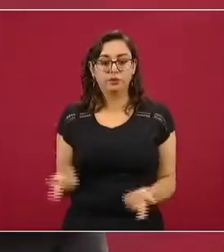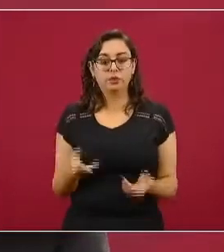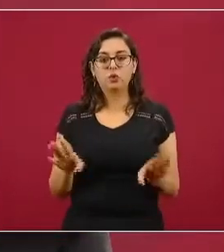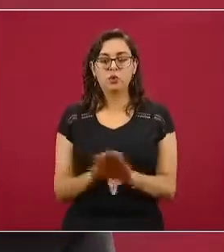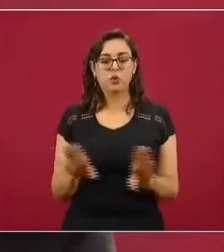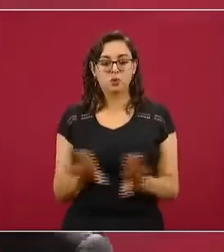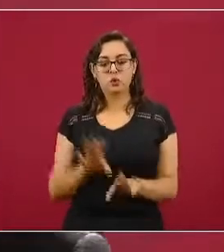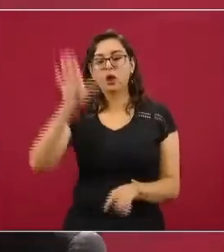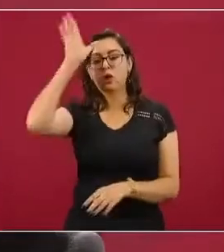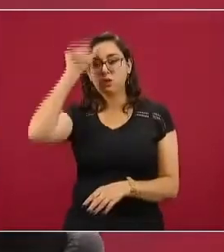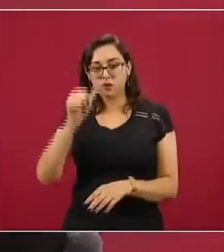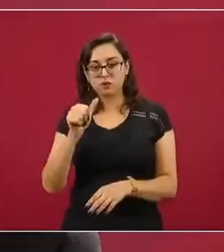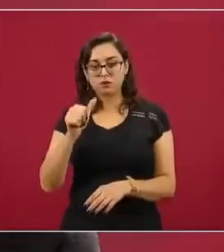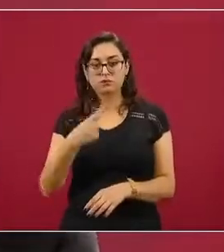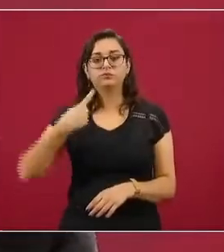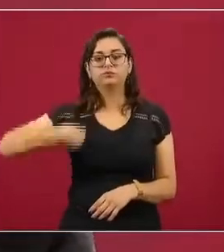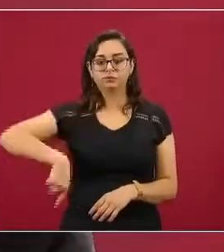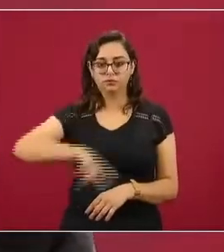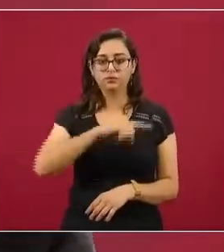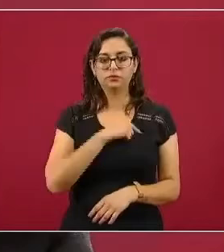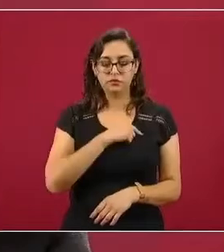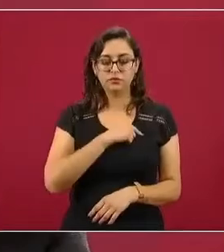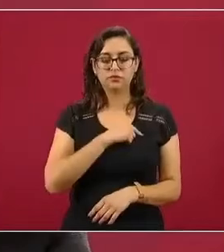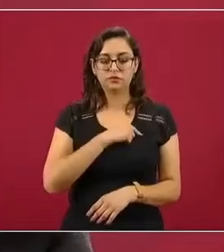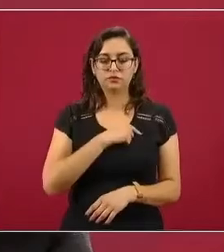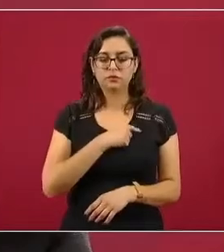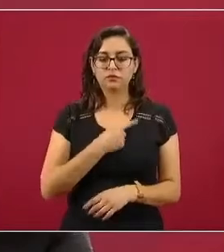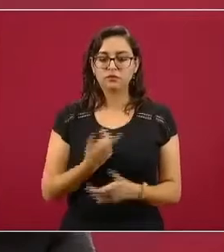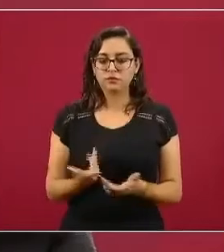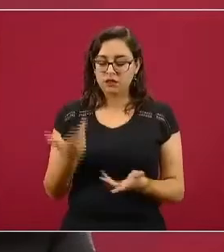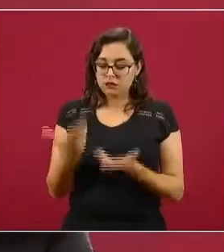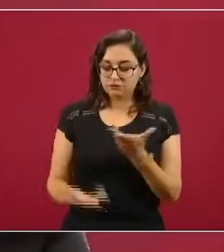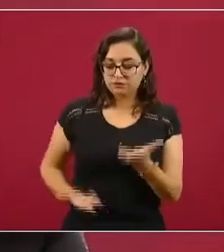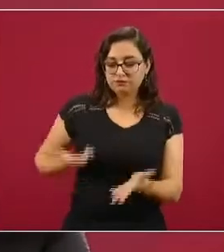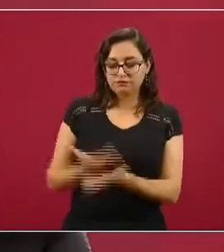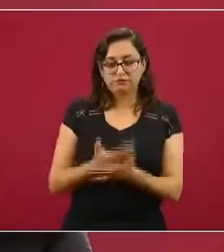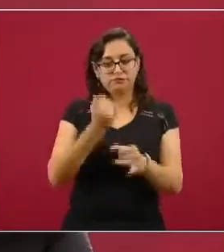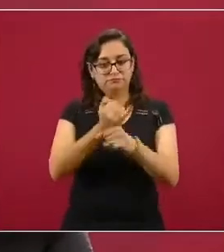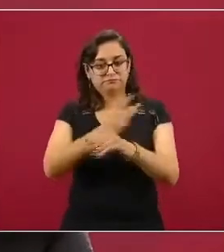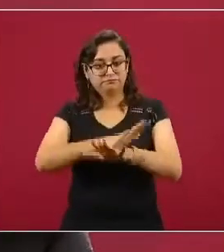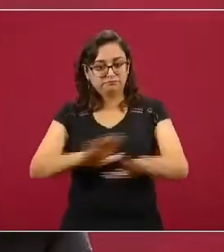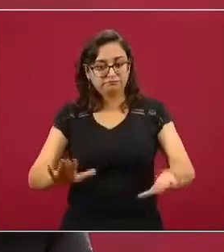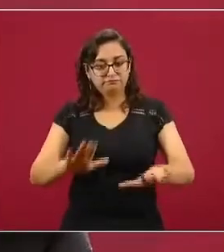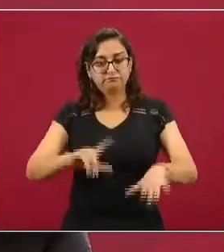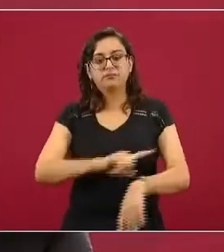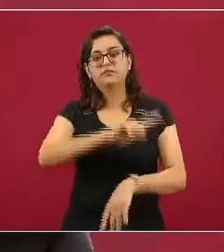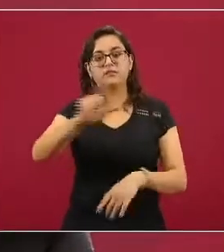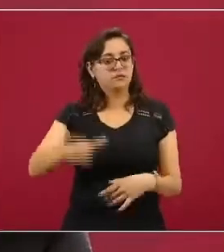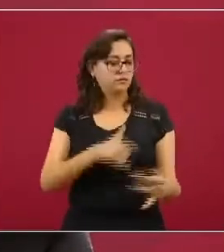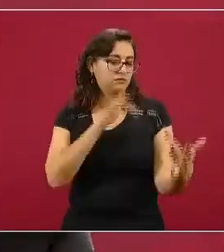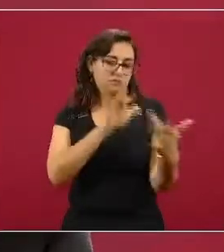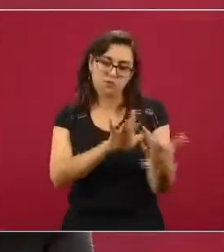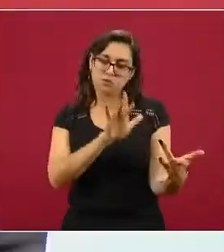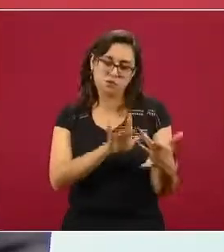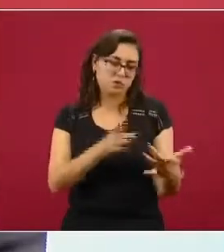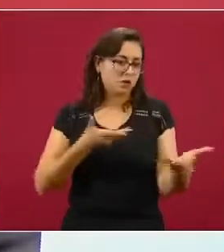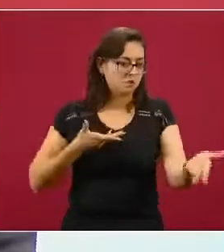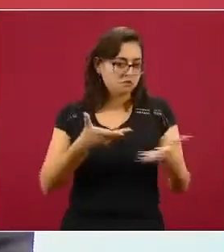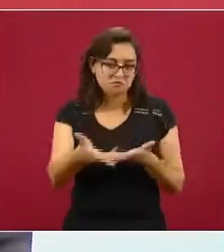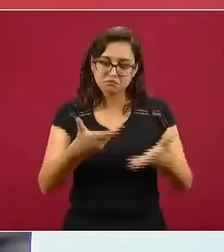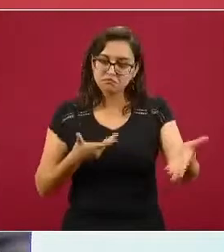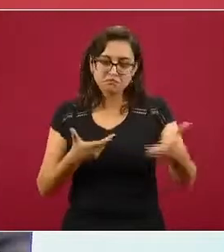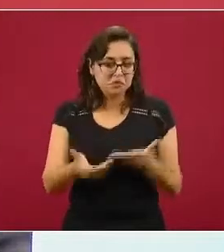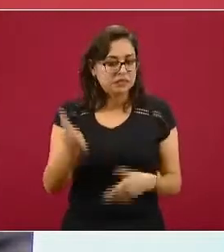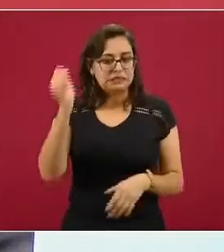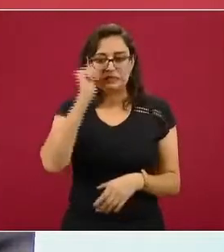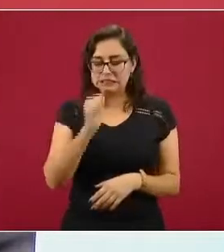acordada fue que nosotros enviamos en el curso de la semana la información preliminar y estamos siempre dispuestos, y se